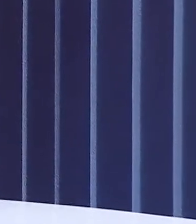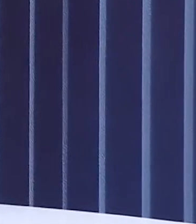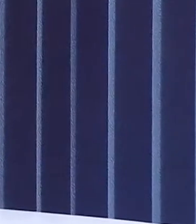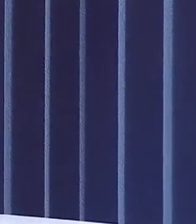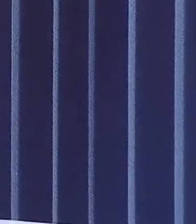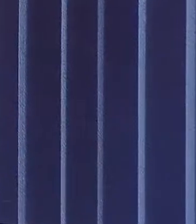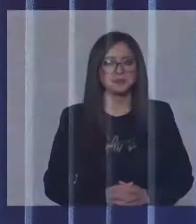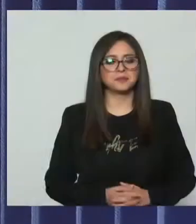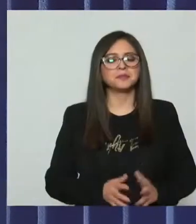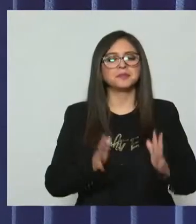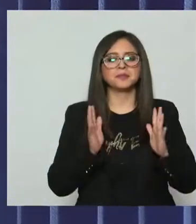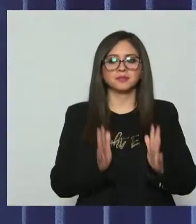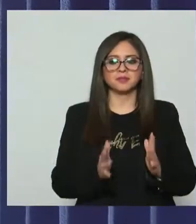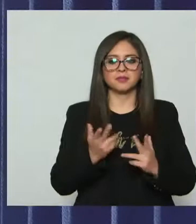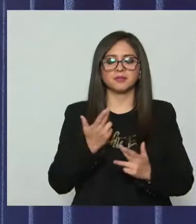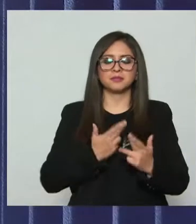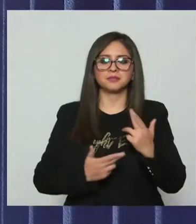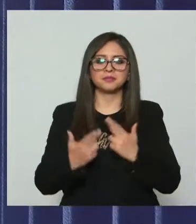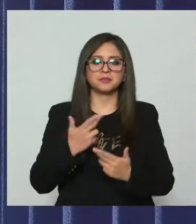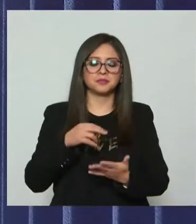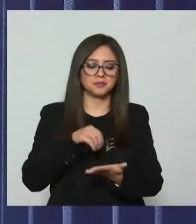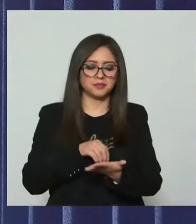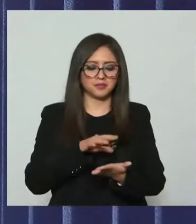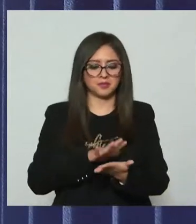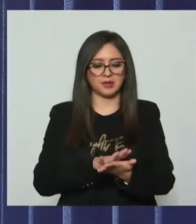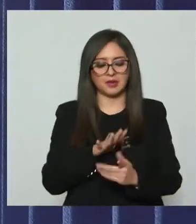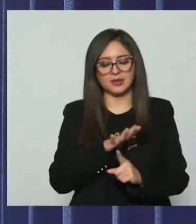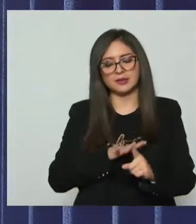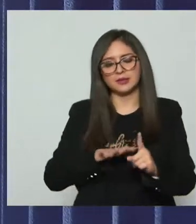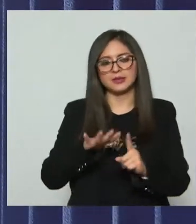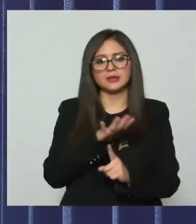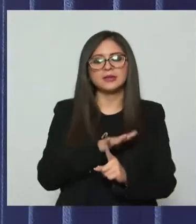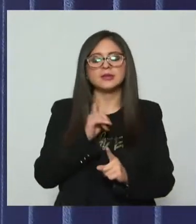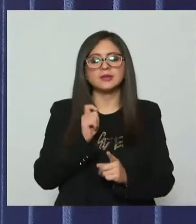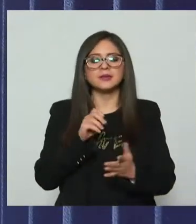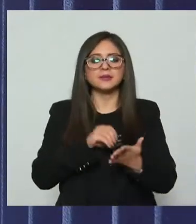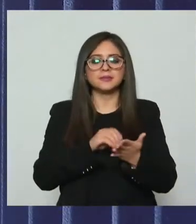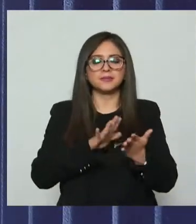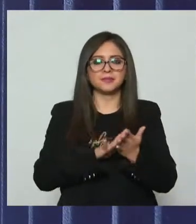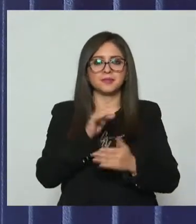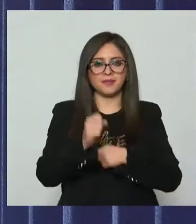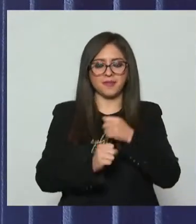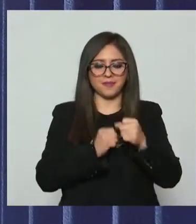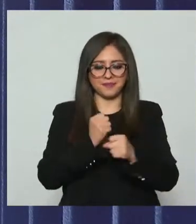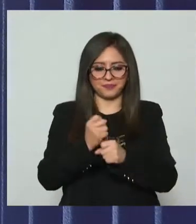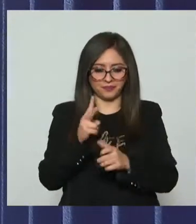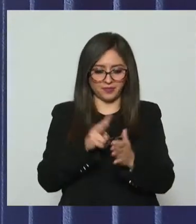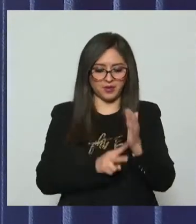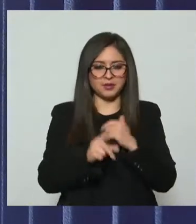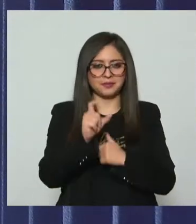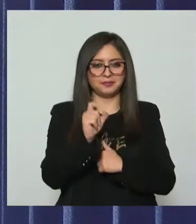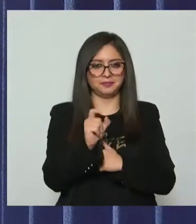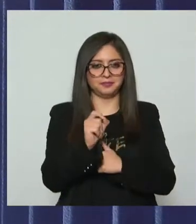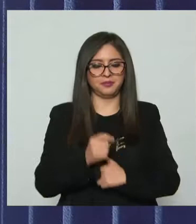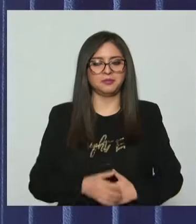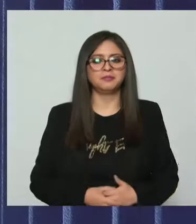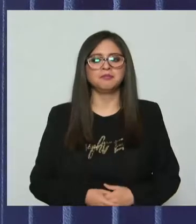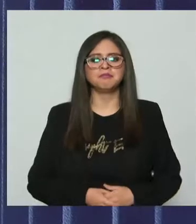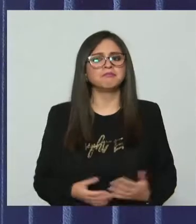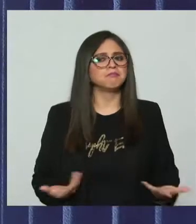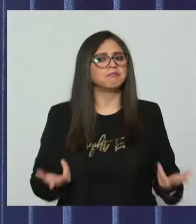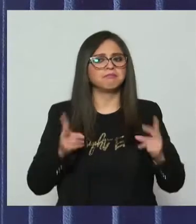Ya estamos de vuelta en Agenda y Contexto. El tema en la mesa, la Agenda Legislativa 2020. Mira usted que un tema también, un asunto